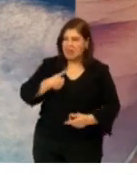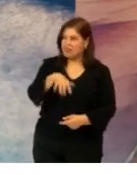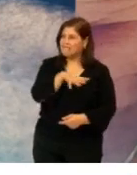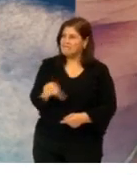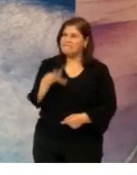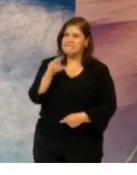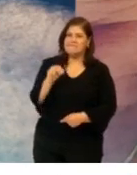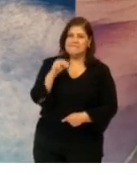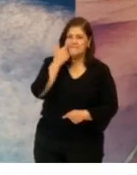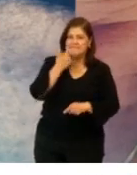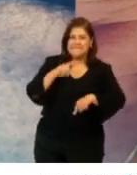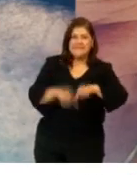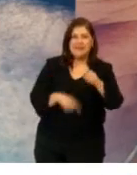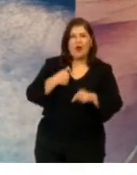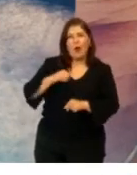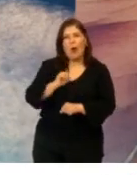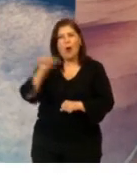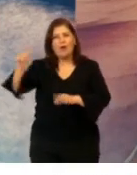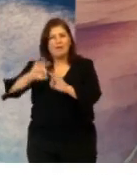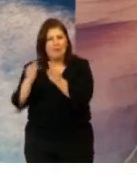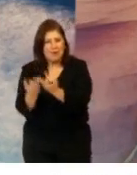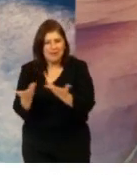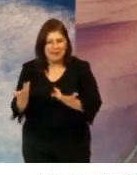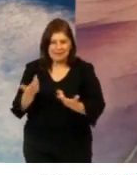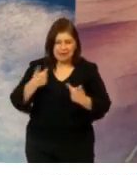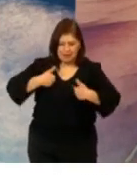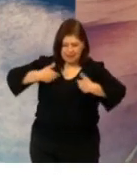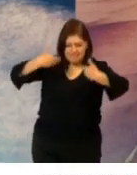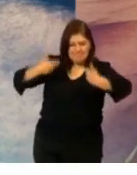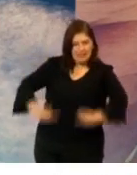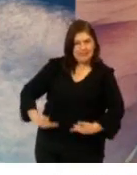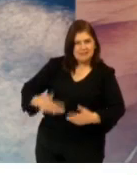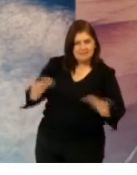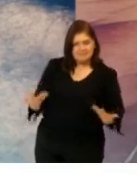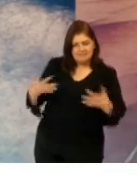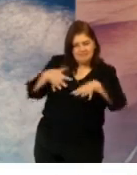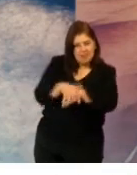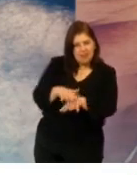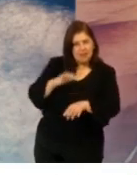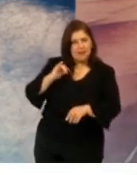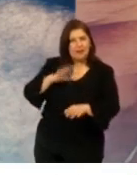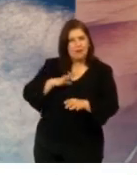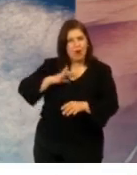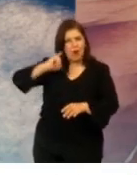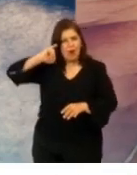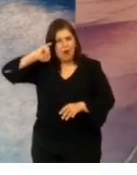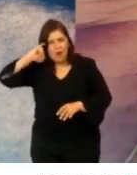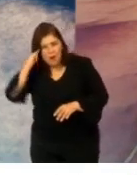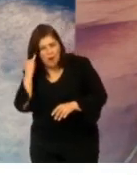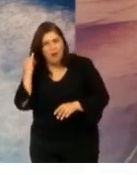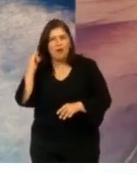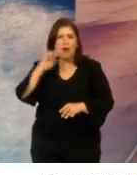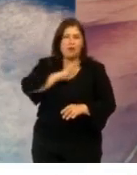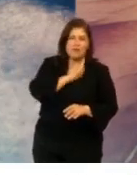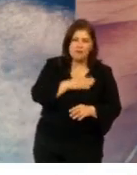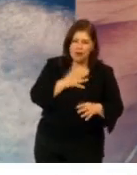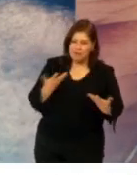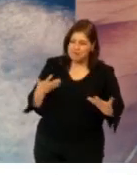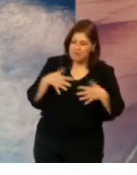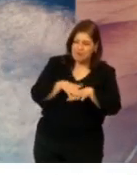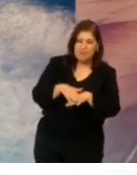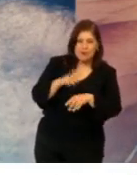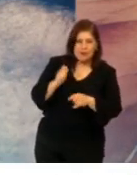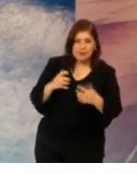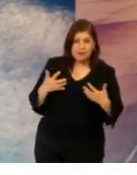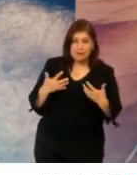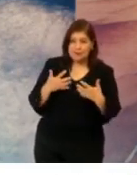si no queremos ser como somos, mestizos, que fuimos conquistados, pero no podemos seguir con